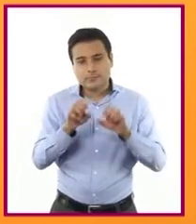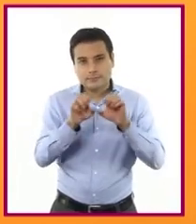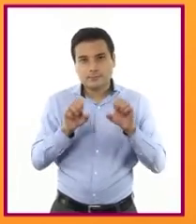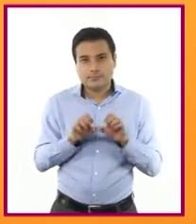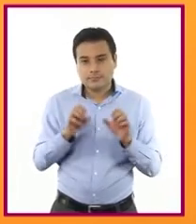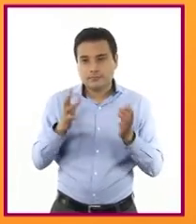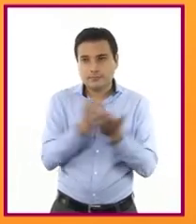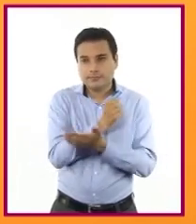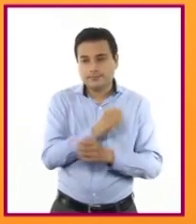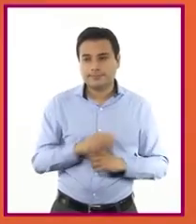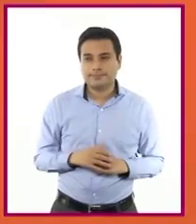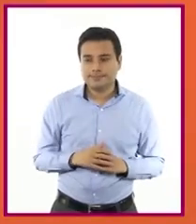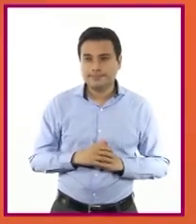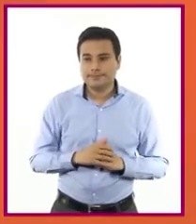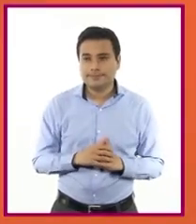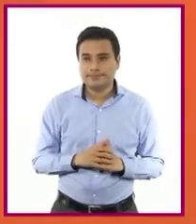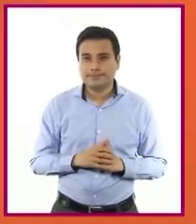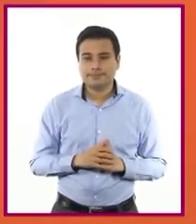ganará este juego.